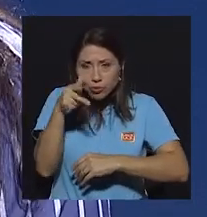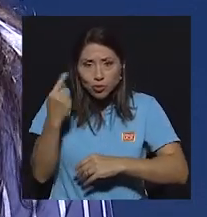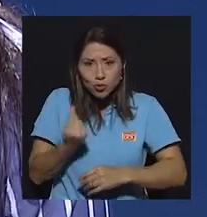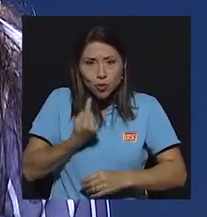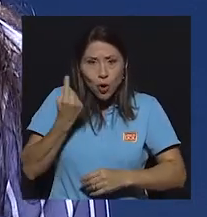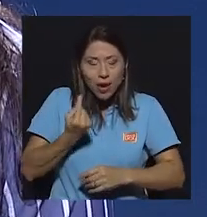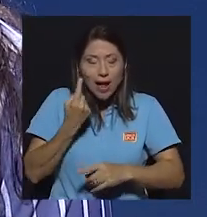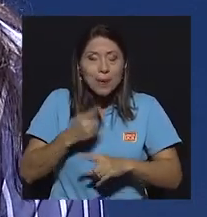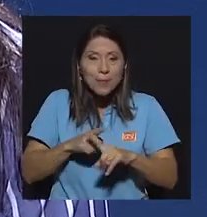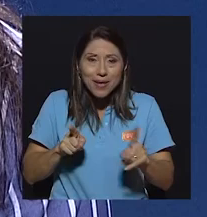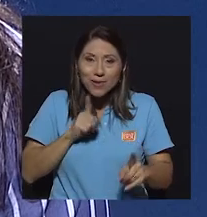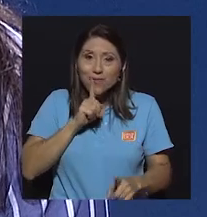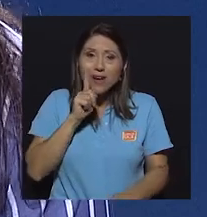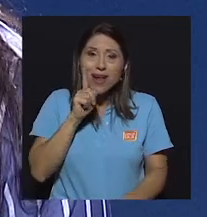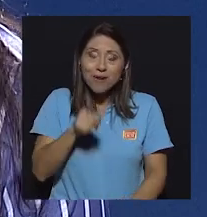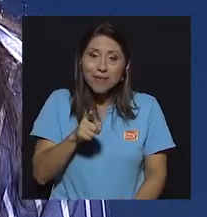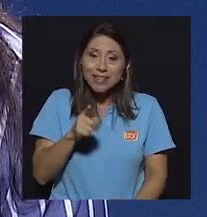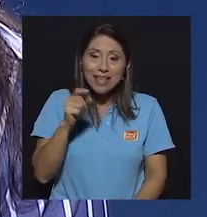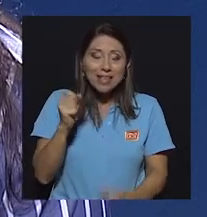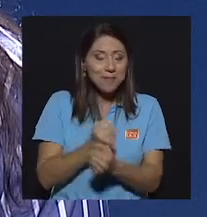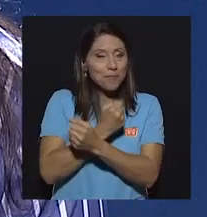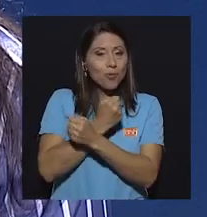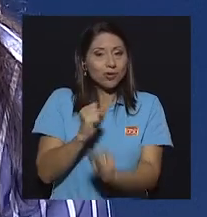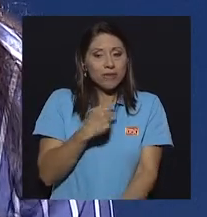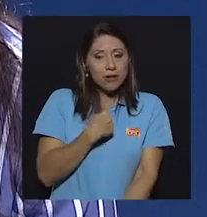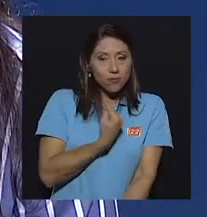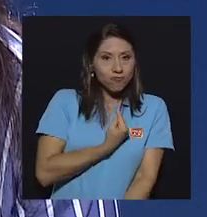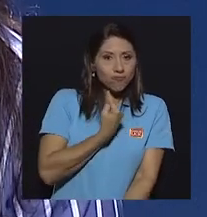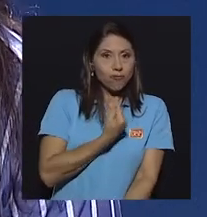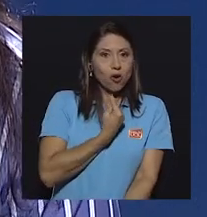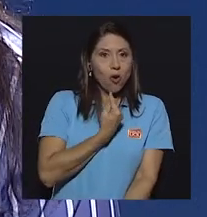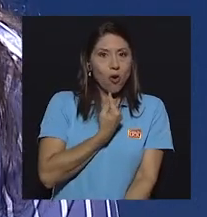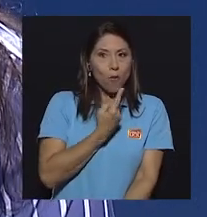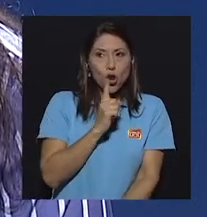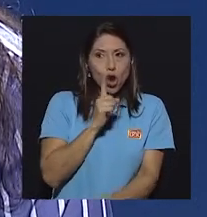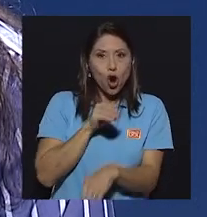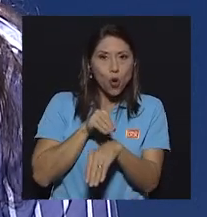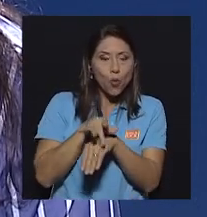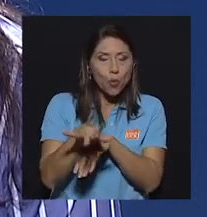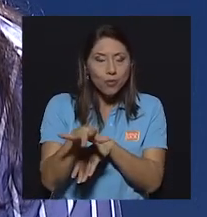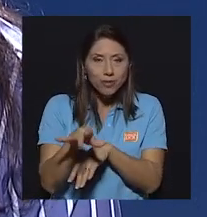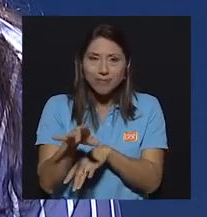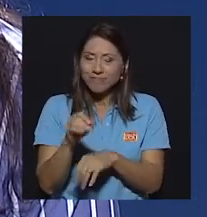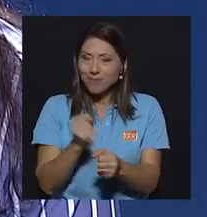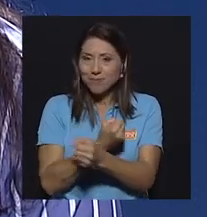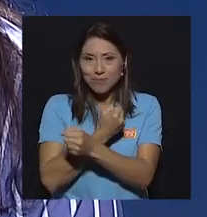es imposible realmente aislarse y mantenerse, pues,